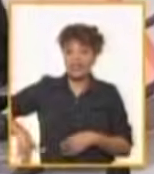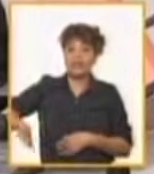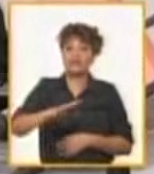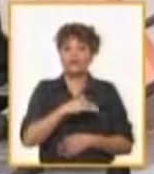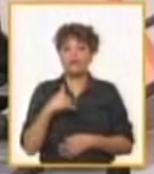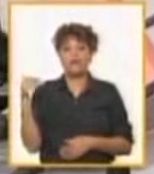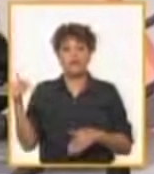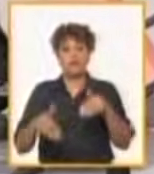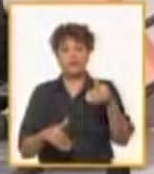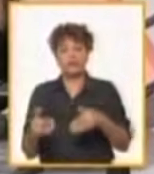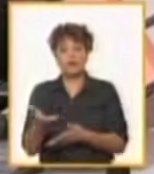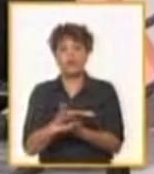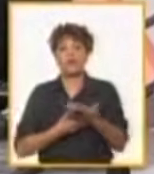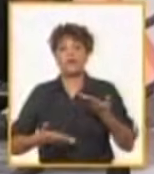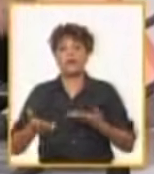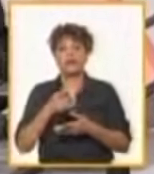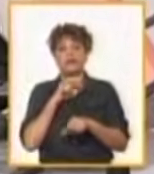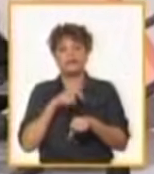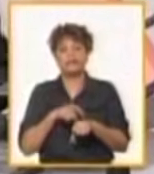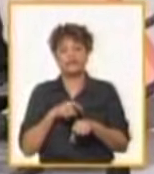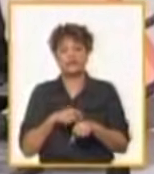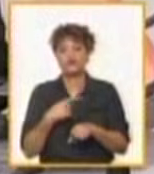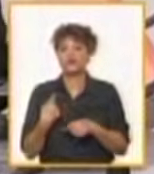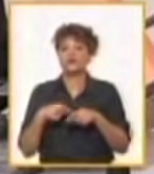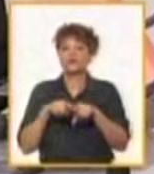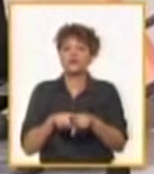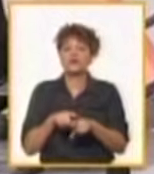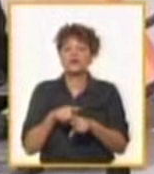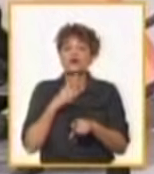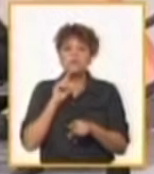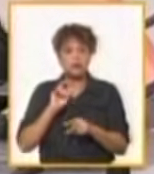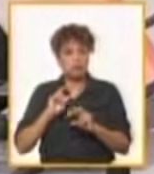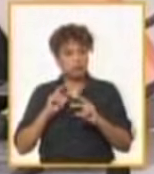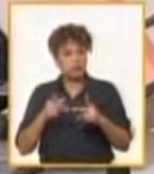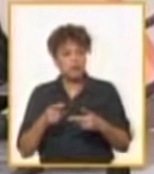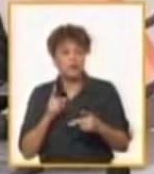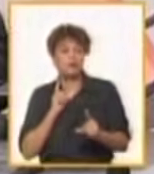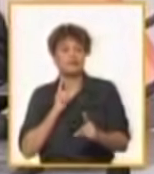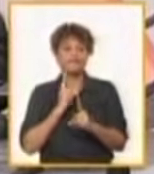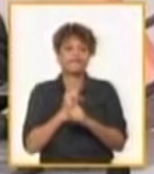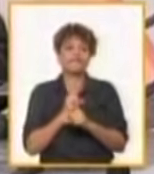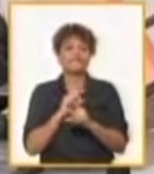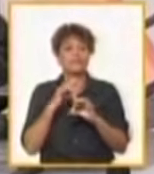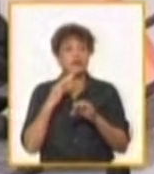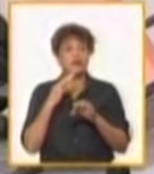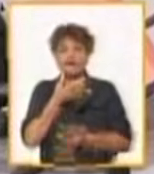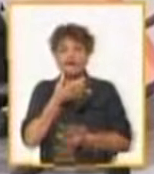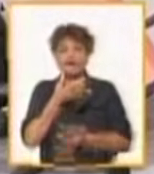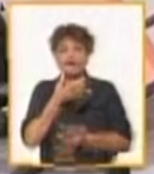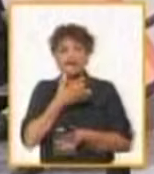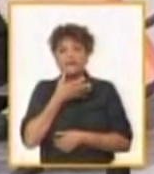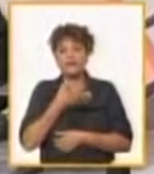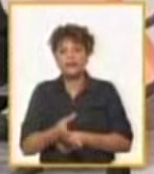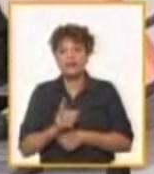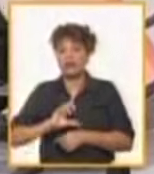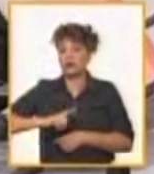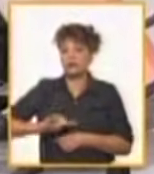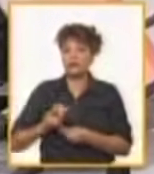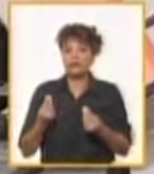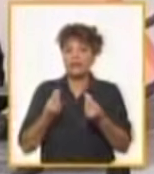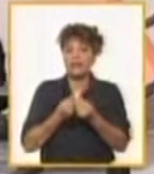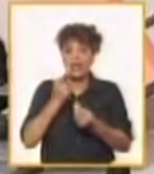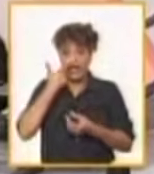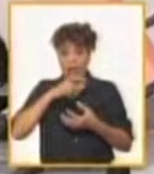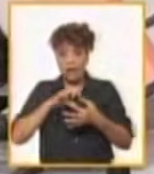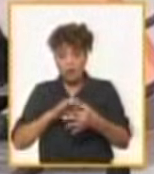podido compartir este tiempo, que pudiera ser mucho más, pero volveremos, por supuesto, a los temas de Fidel y la cultura, porque estaremos en agosto